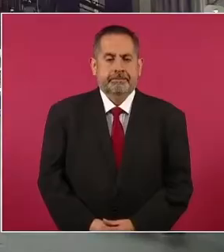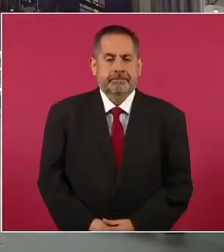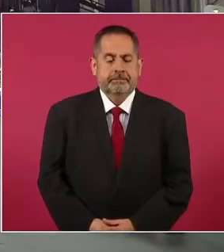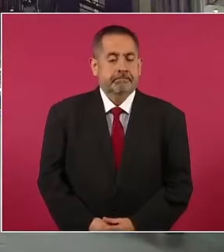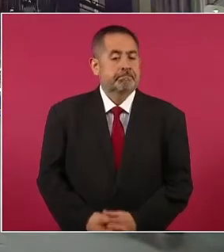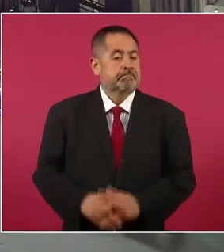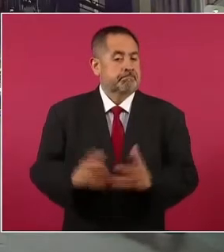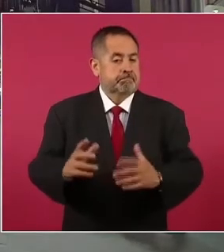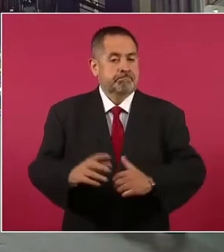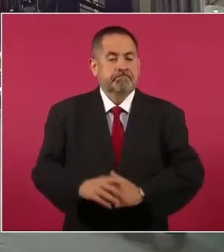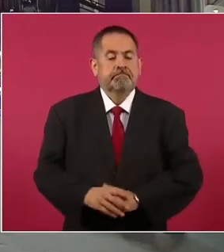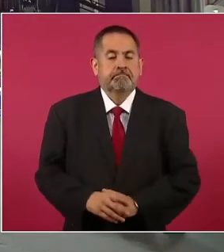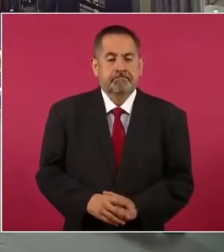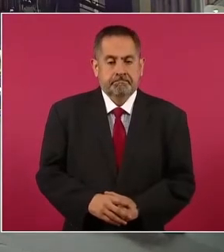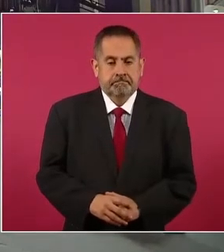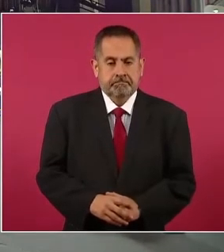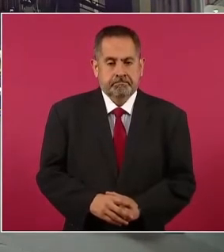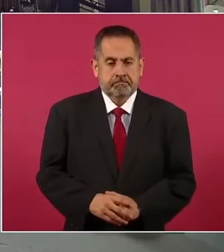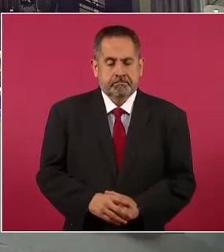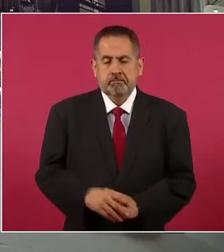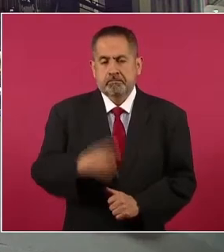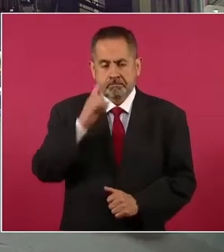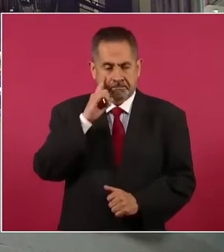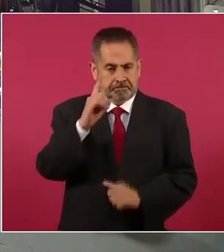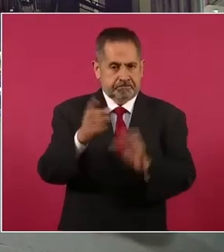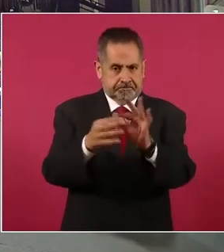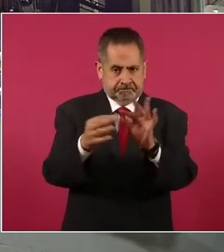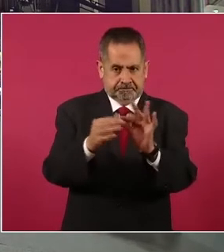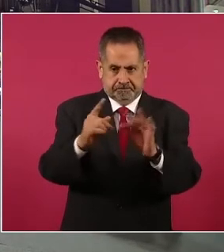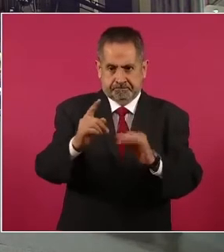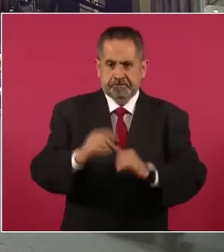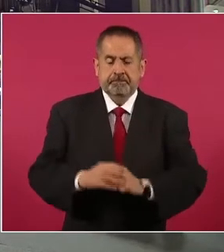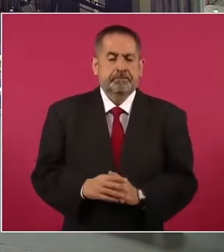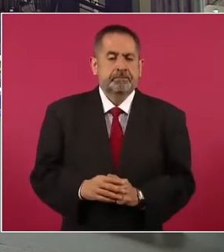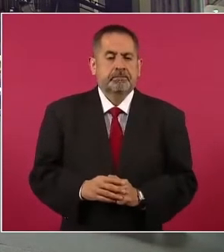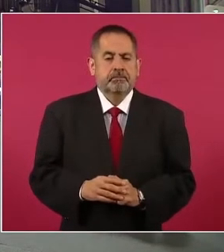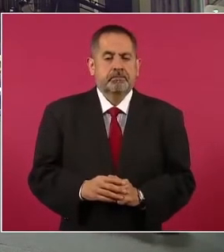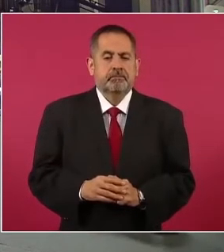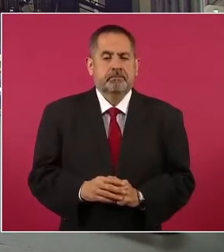Bueno, vamos a hacer algo, miren,